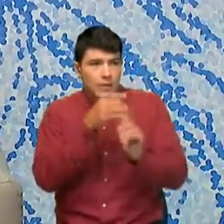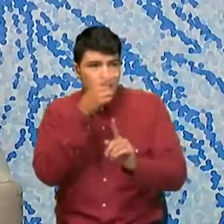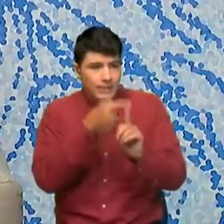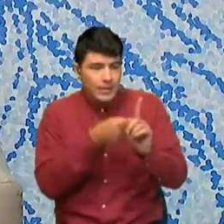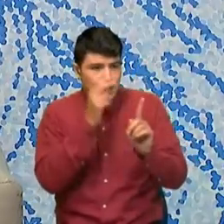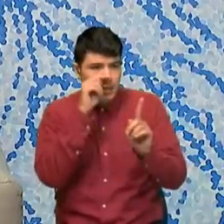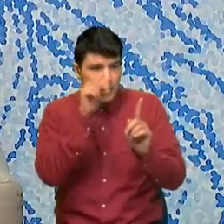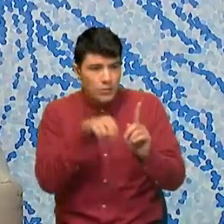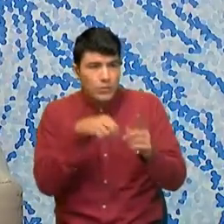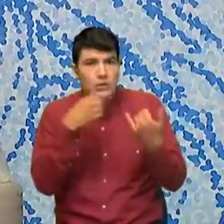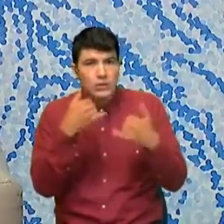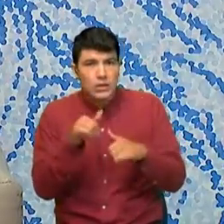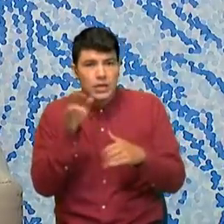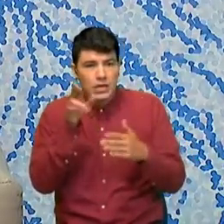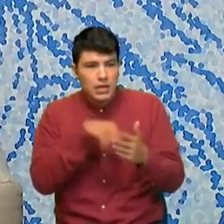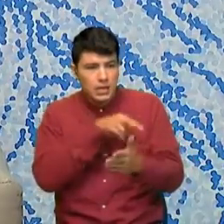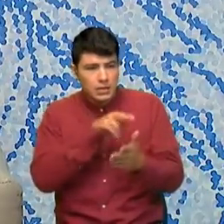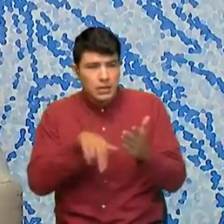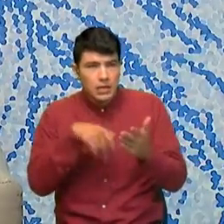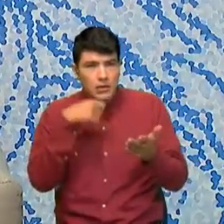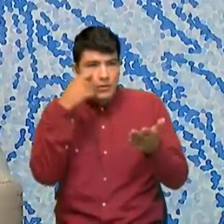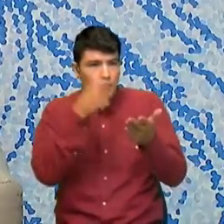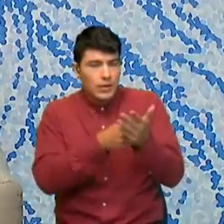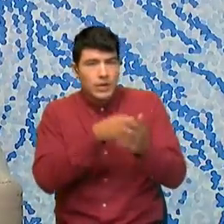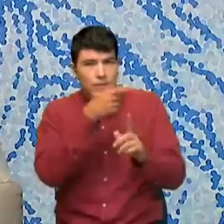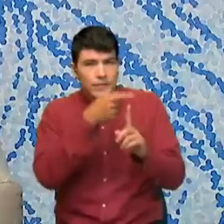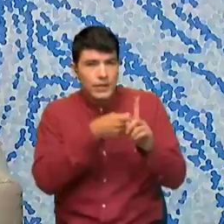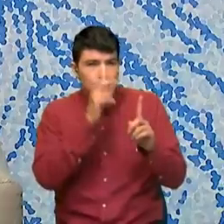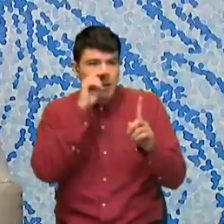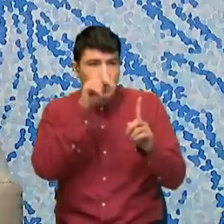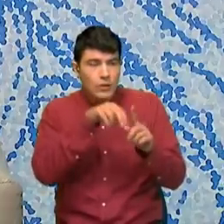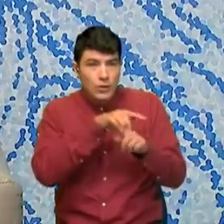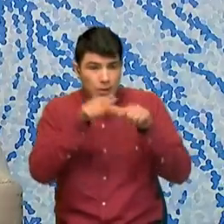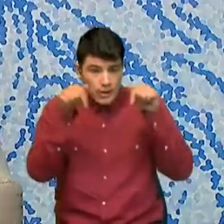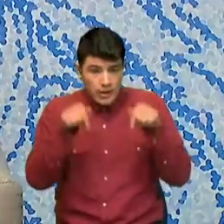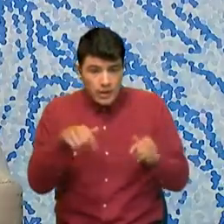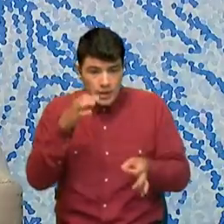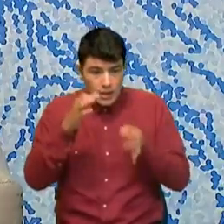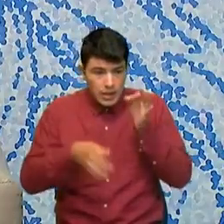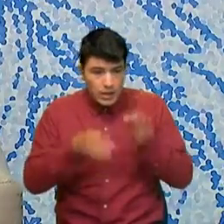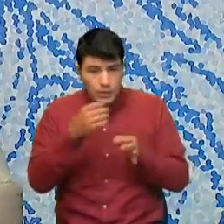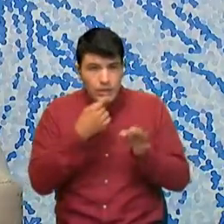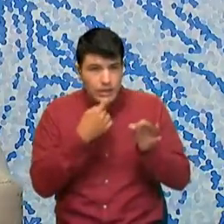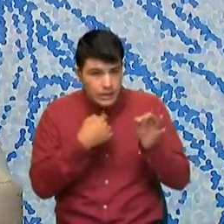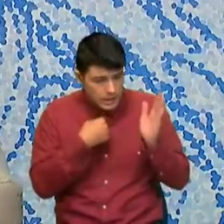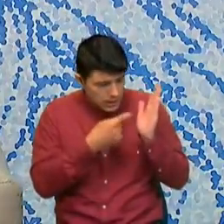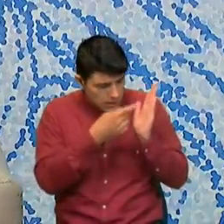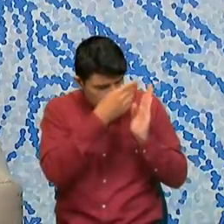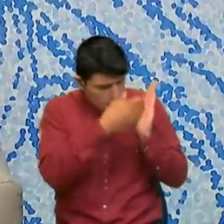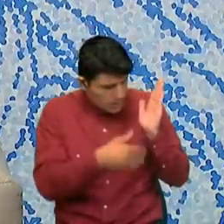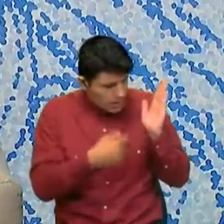junio, entonces él cancela en el mes de julio. Pues aquí la jueza muy clarito lo dice,